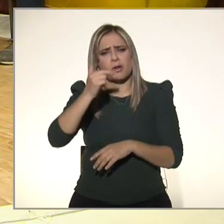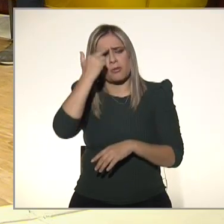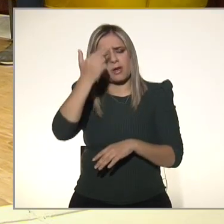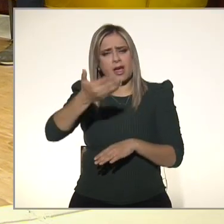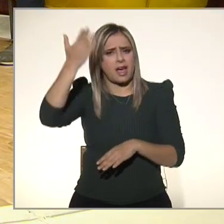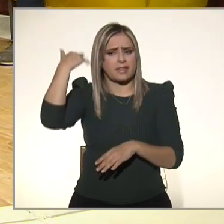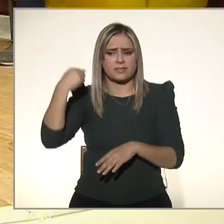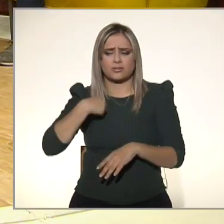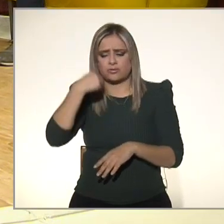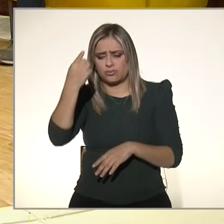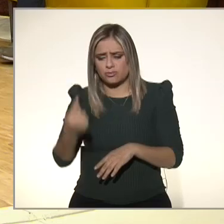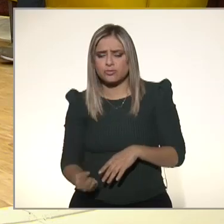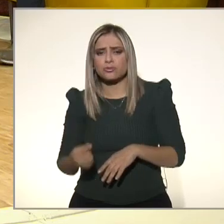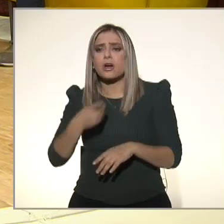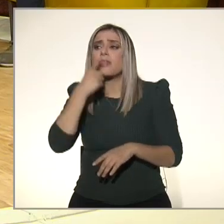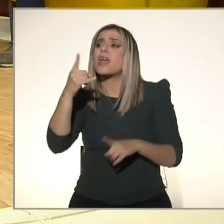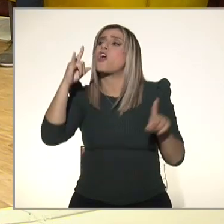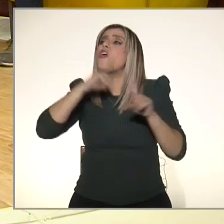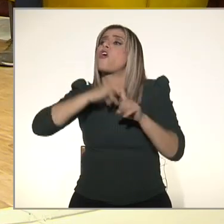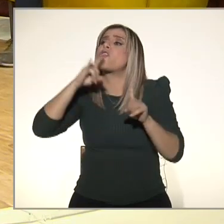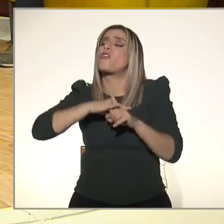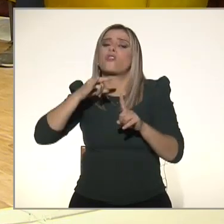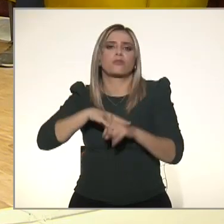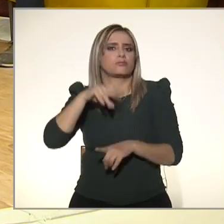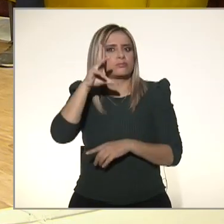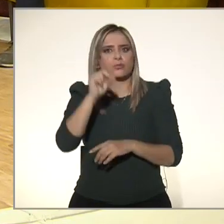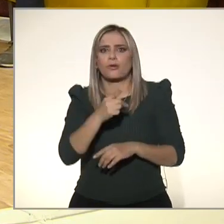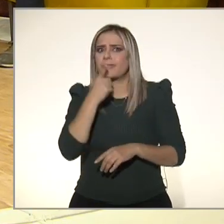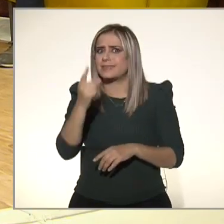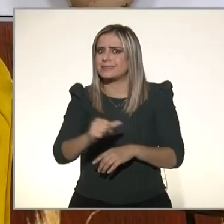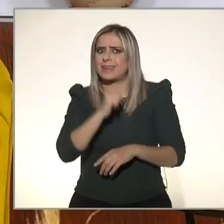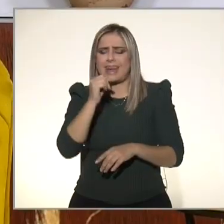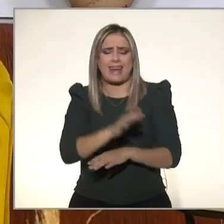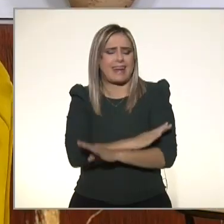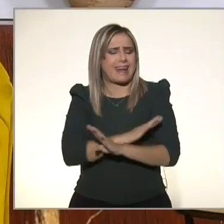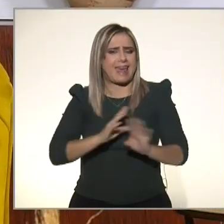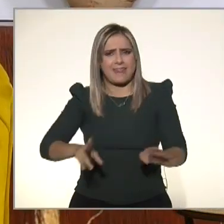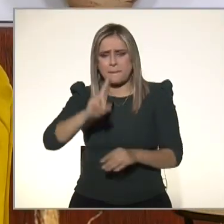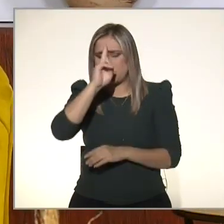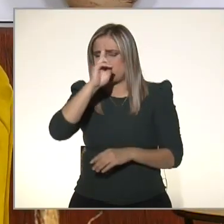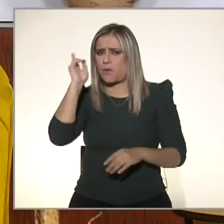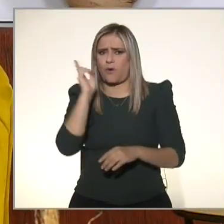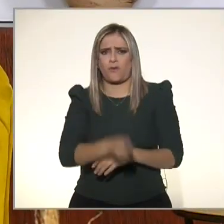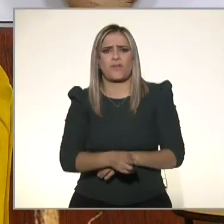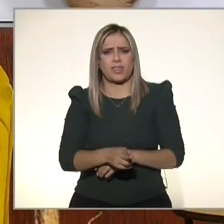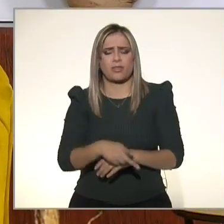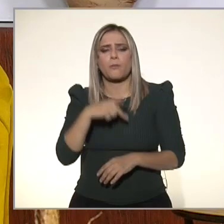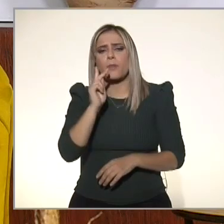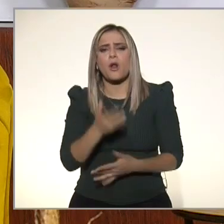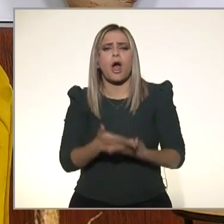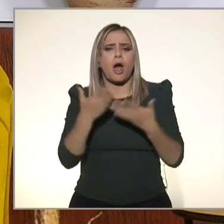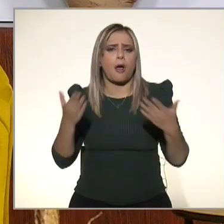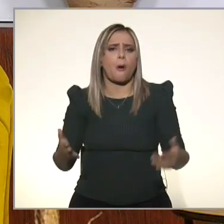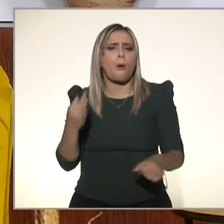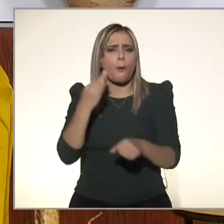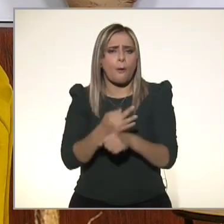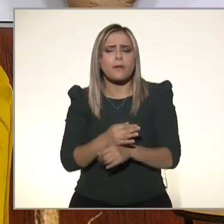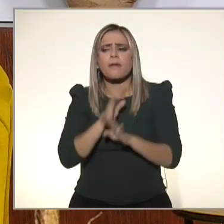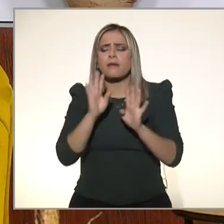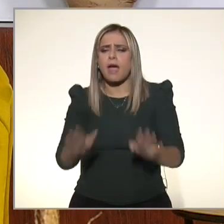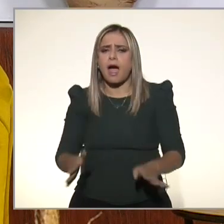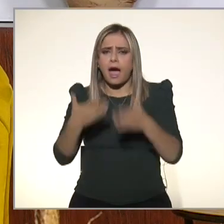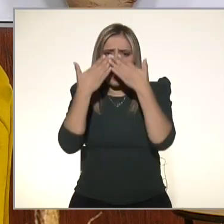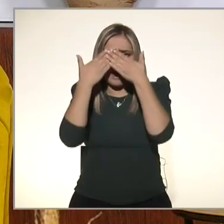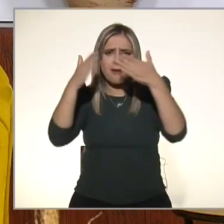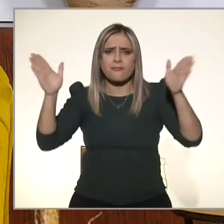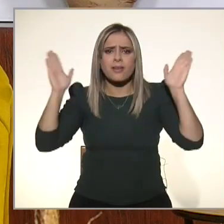podemos decir la palabra condón. O sea, era súper tabú, era algo prohibidísimo. Claro. Y ahora ya afortunadamente hemos avanzado y se habla